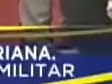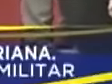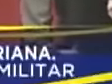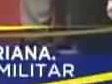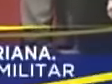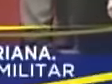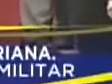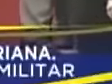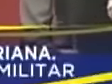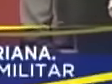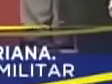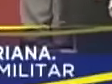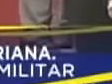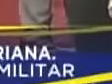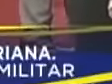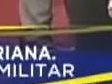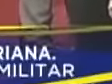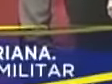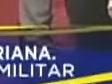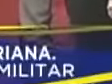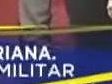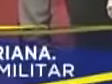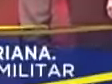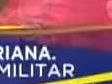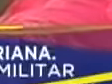los presentes. Hoy,